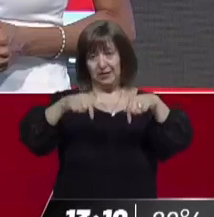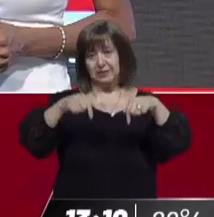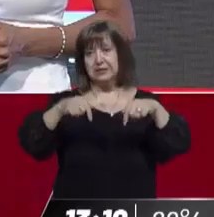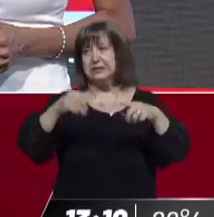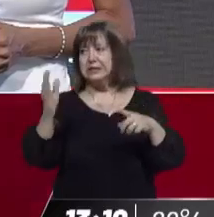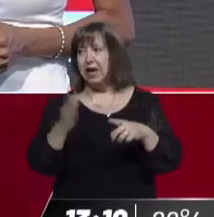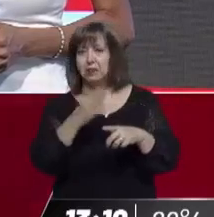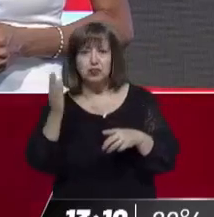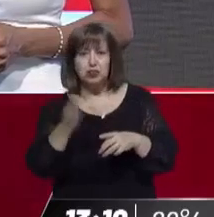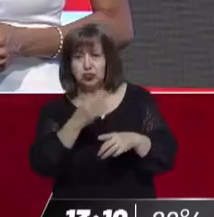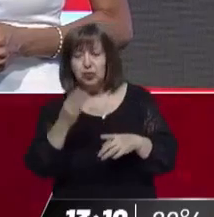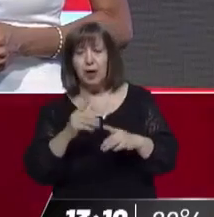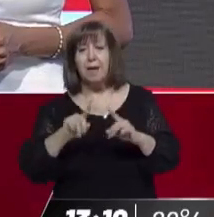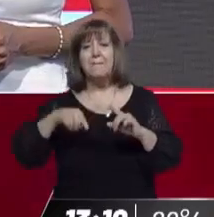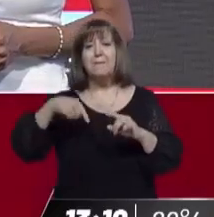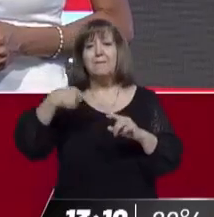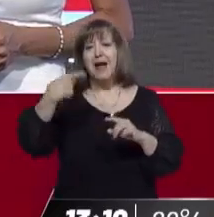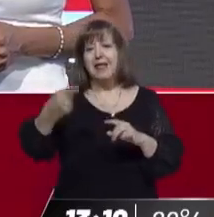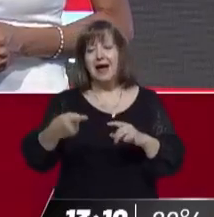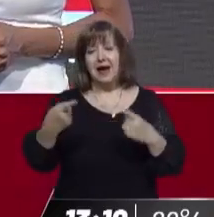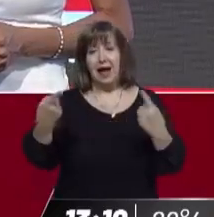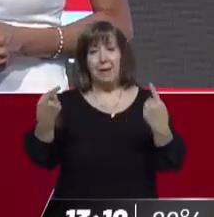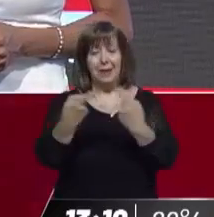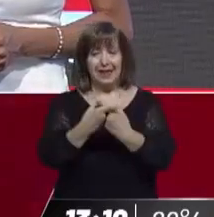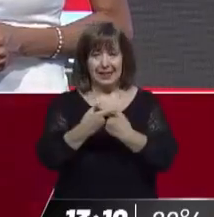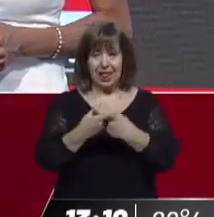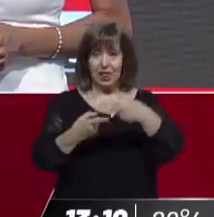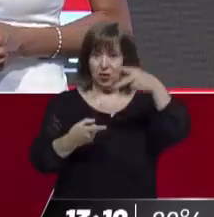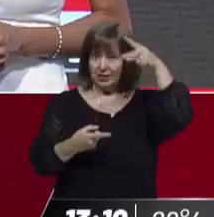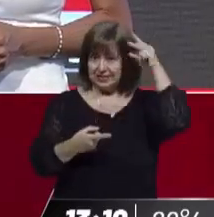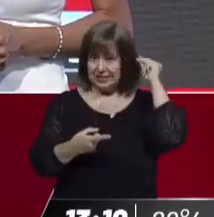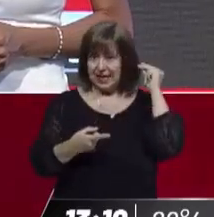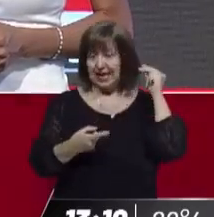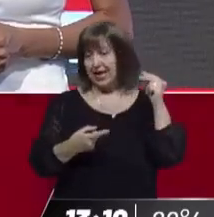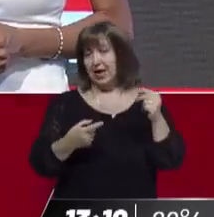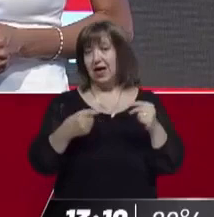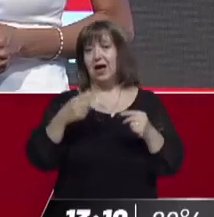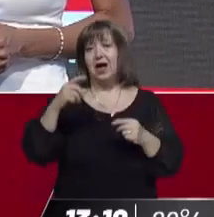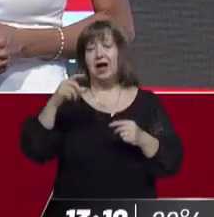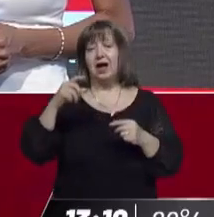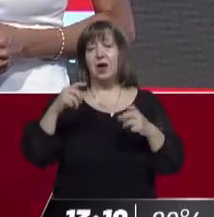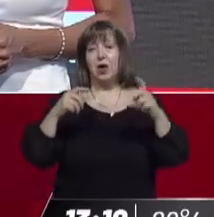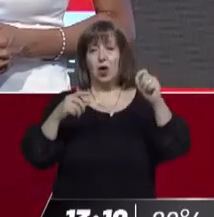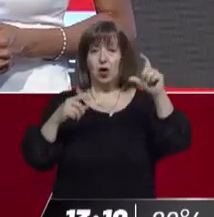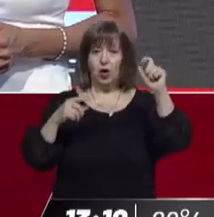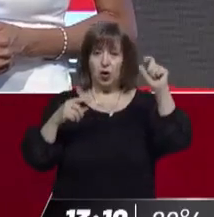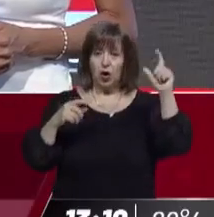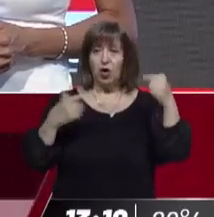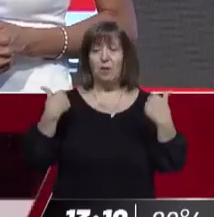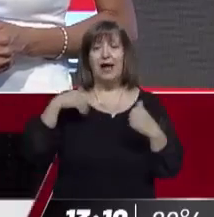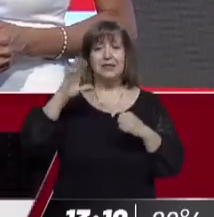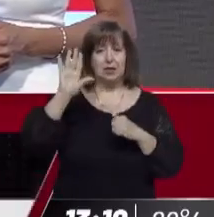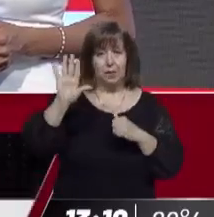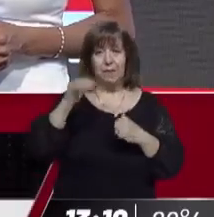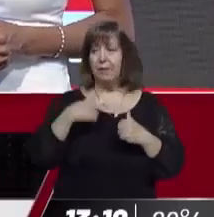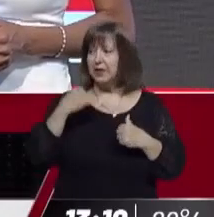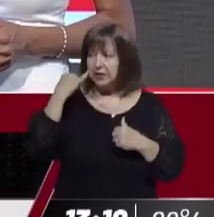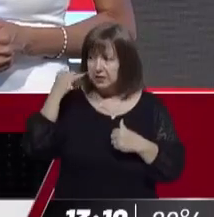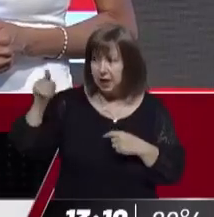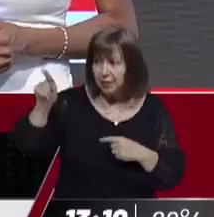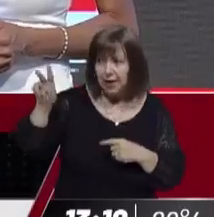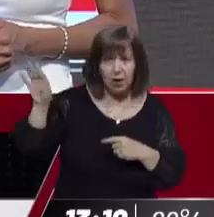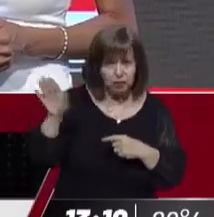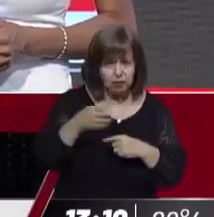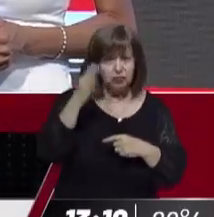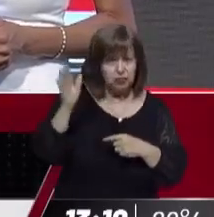que está por suceder mañana en Chile, les comentamos que ya están comenzando a pasar los